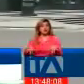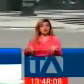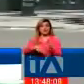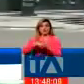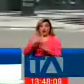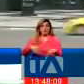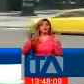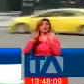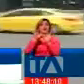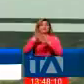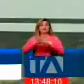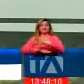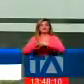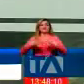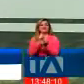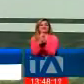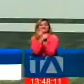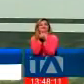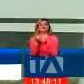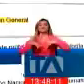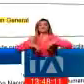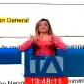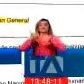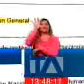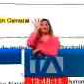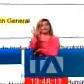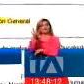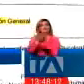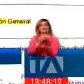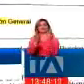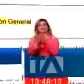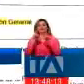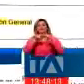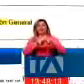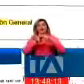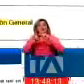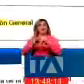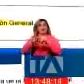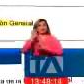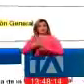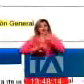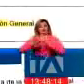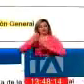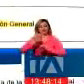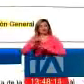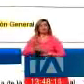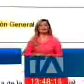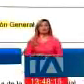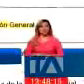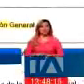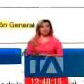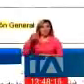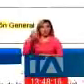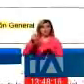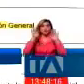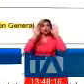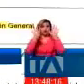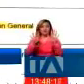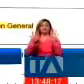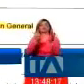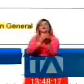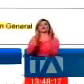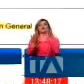país. Este cronograma reprogramado continúa este 5 de noviembre con la verificación y calificación de méritos, y el próximo 9 de